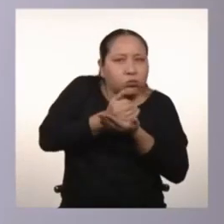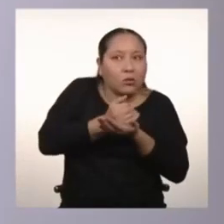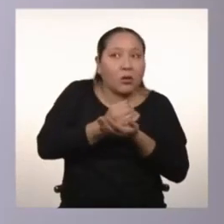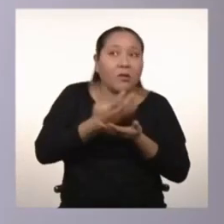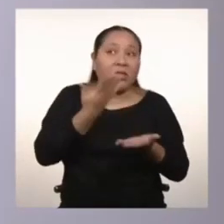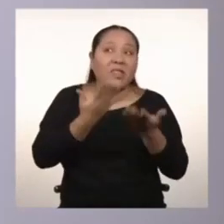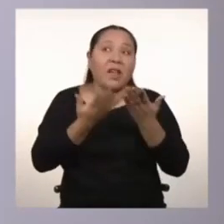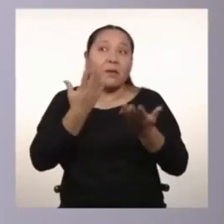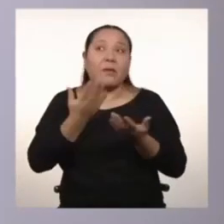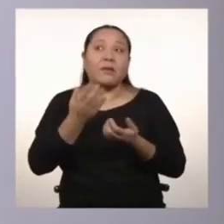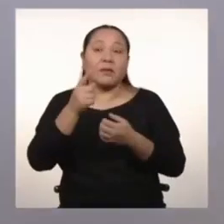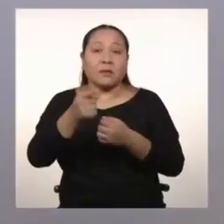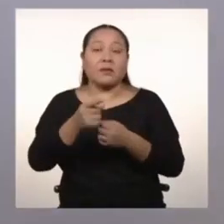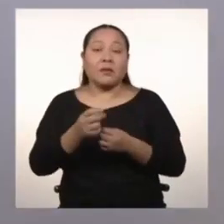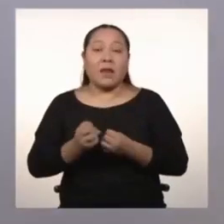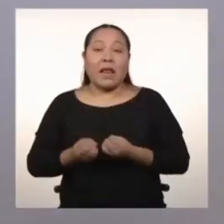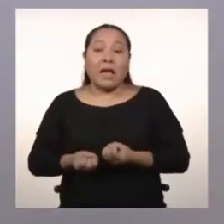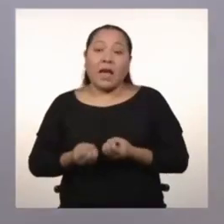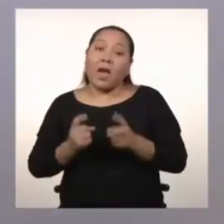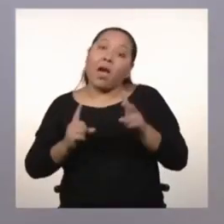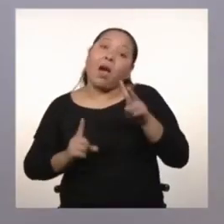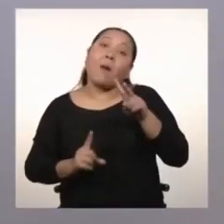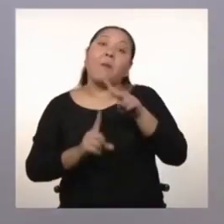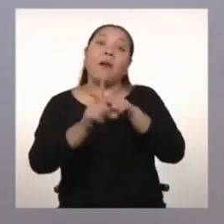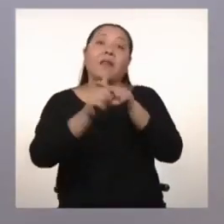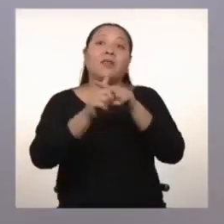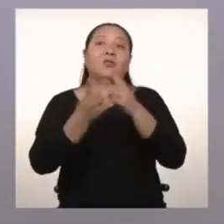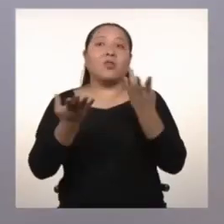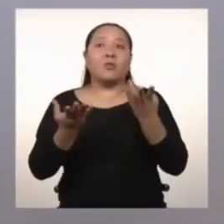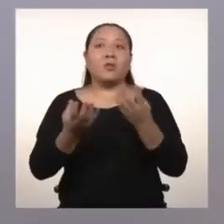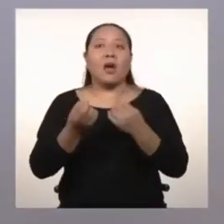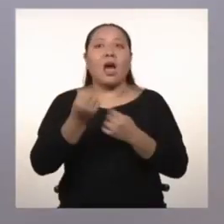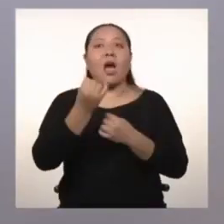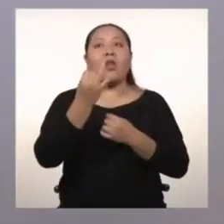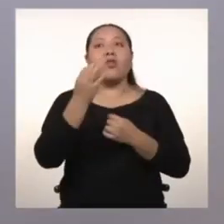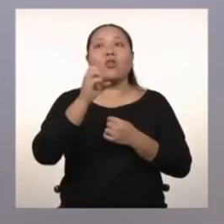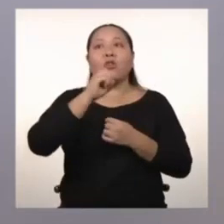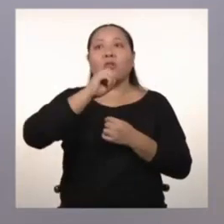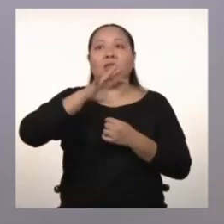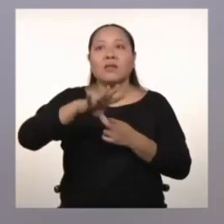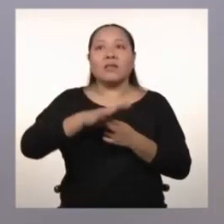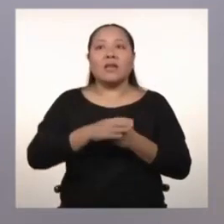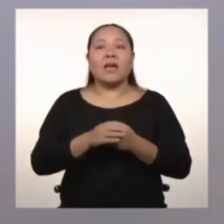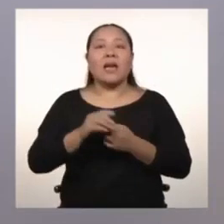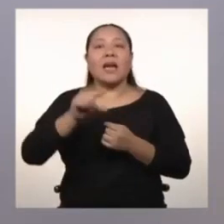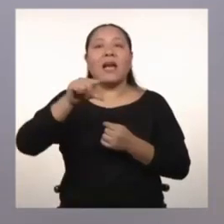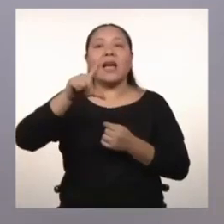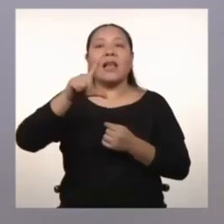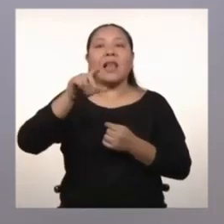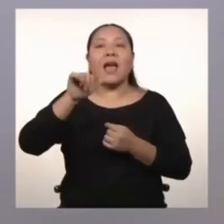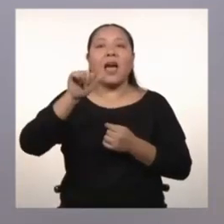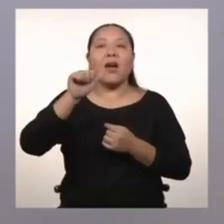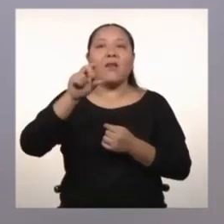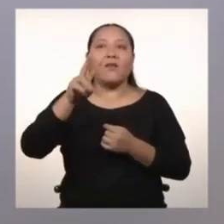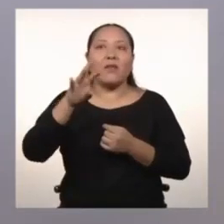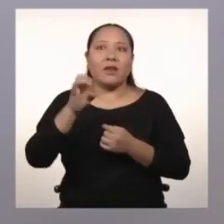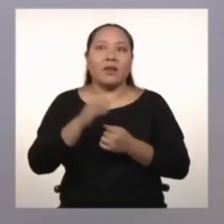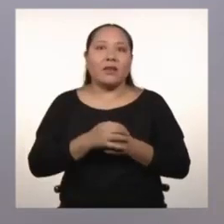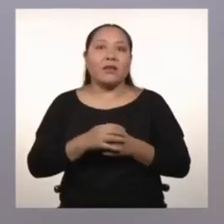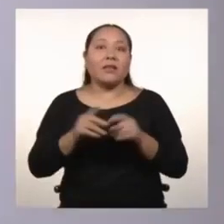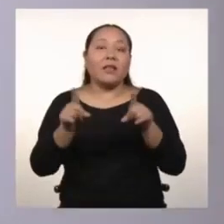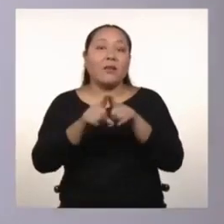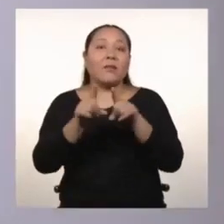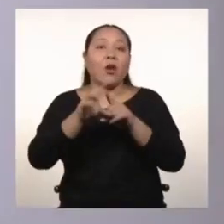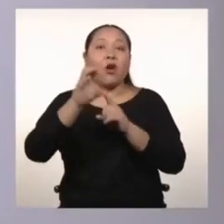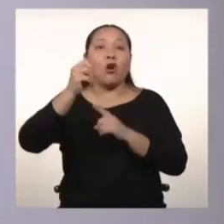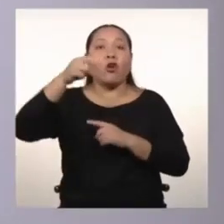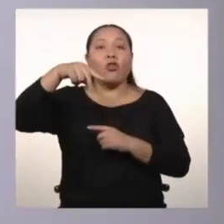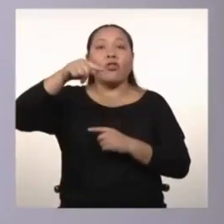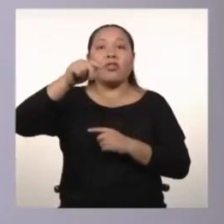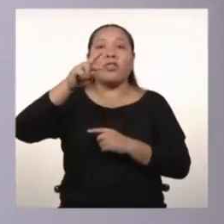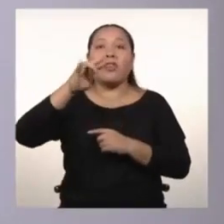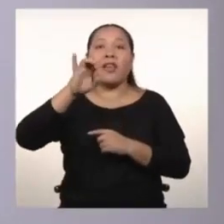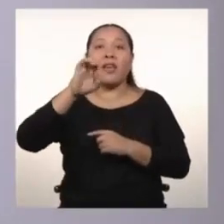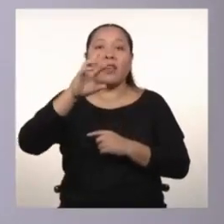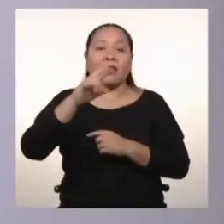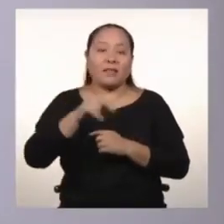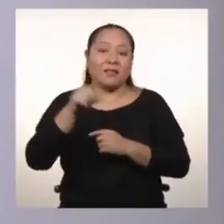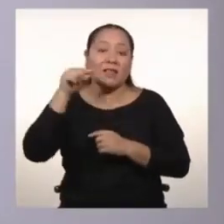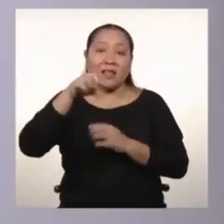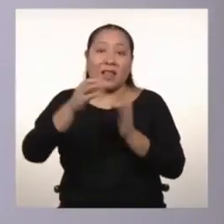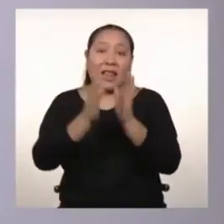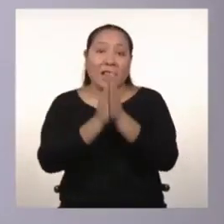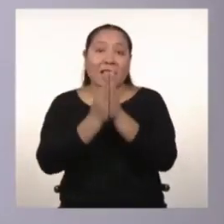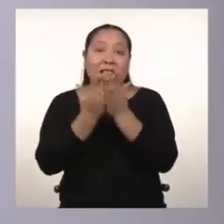la concebida, tal y como lo dicen Luis Miguel Glave y también Carlos Contreras en su libro Independencia del